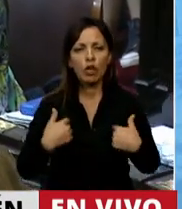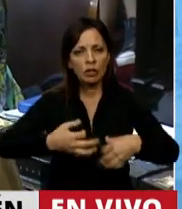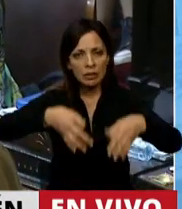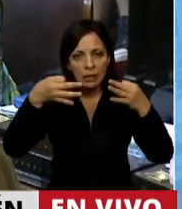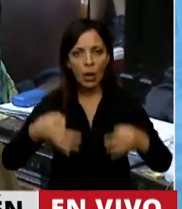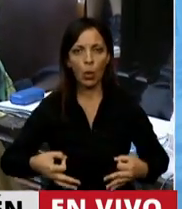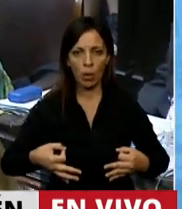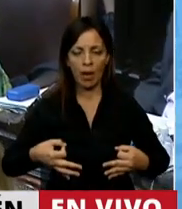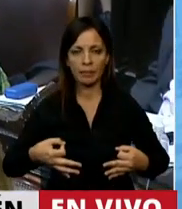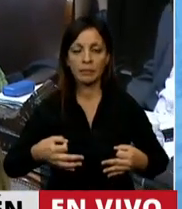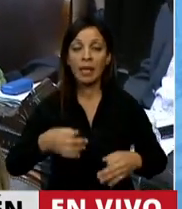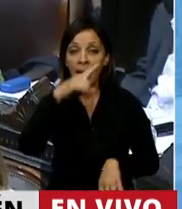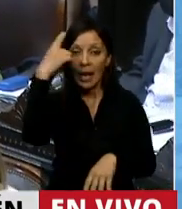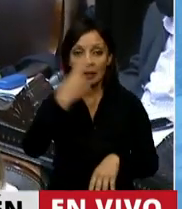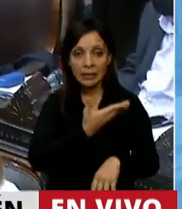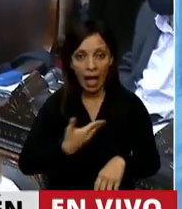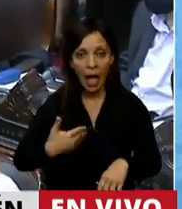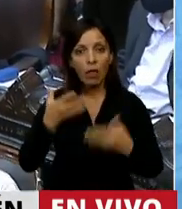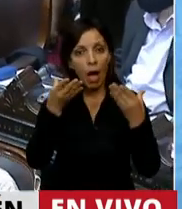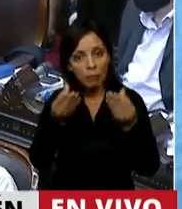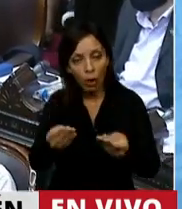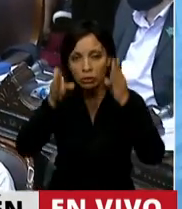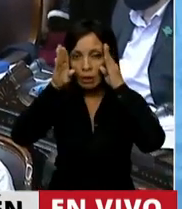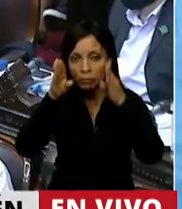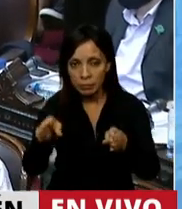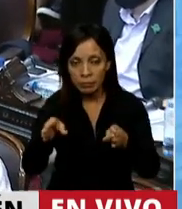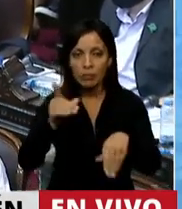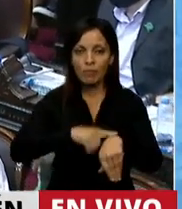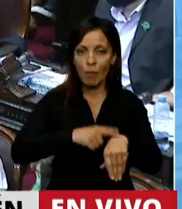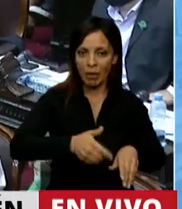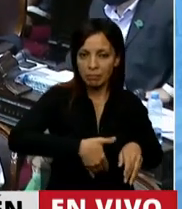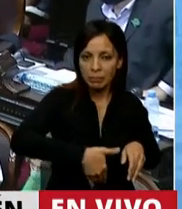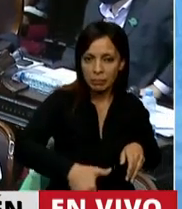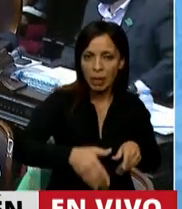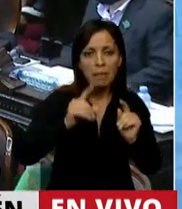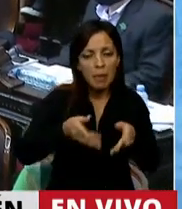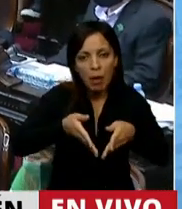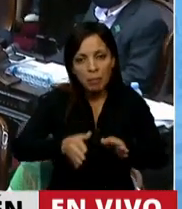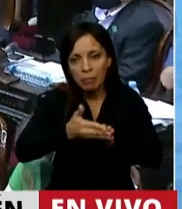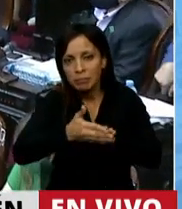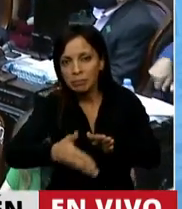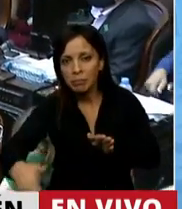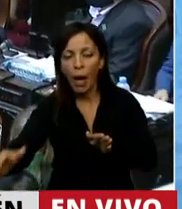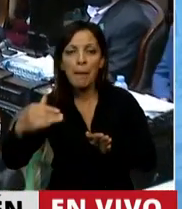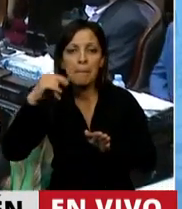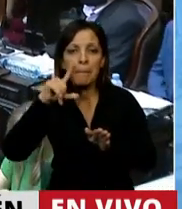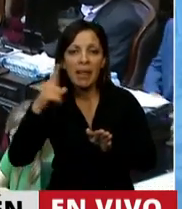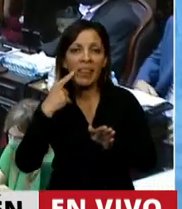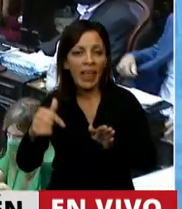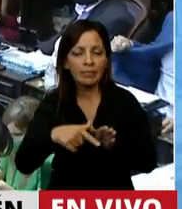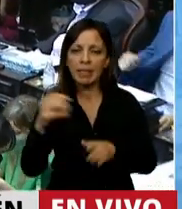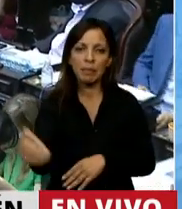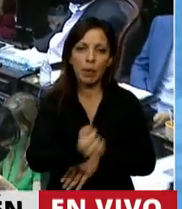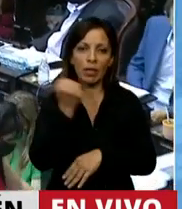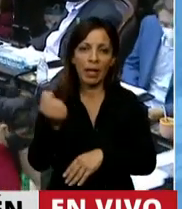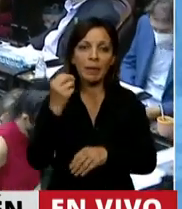Estado presente, tanto en la gestación como en los primeros mil días de vida, es fundamental para que nuestros niños y